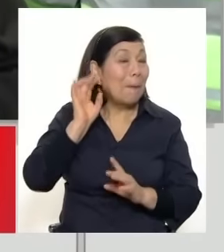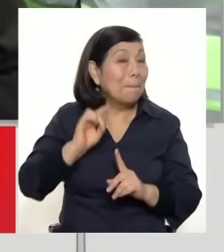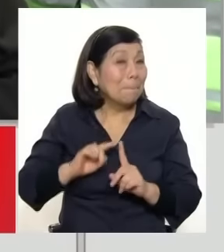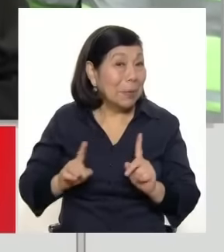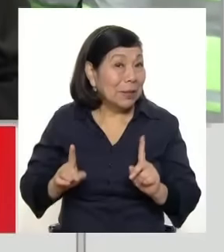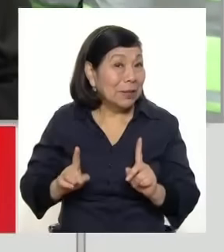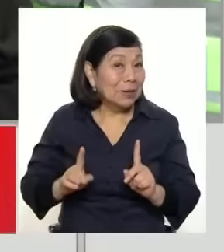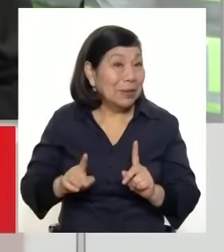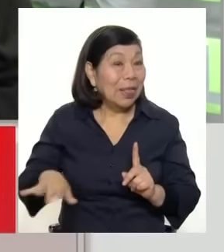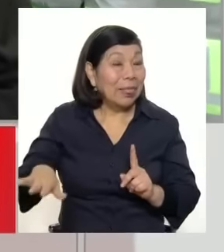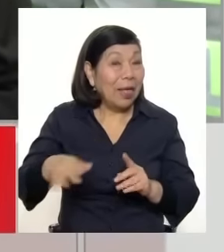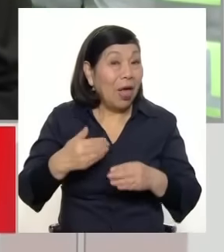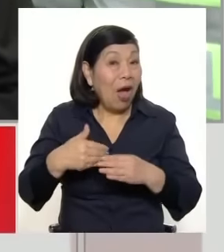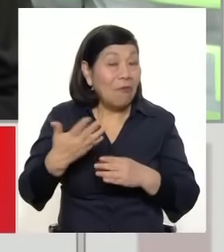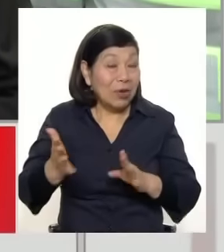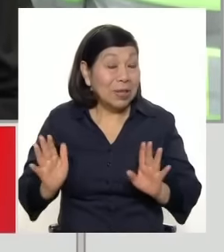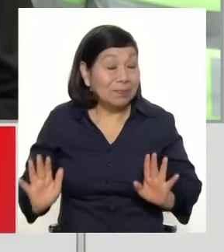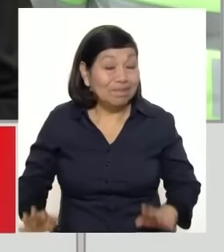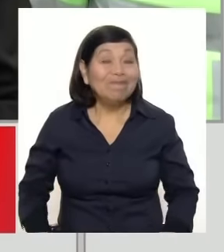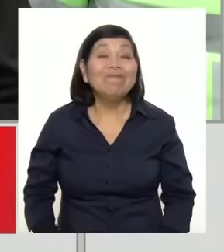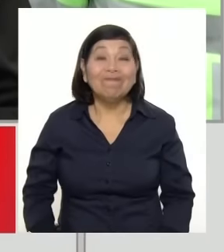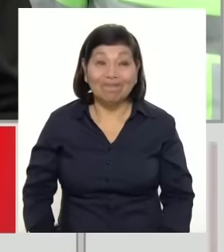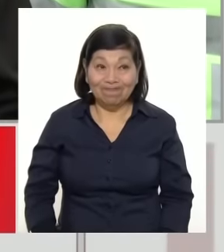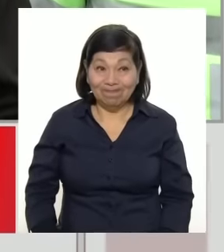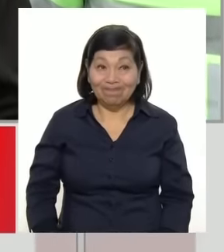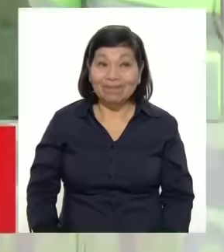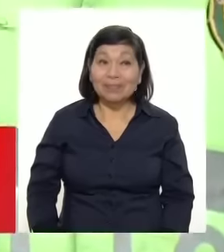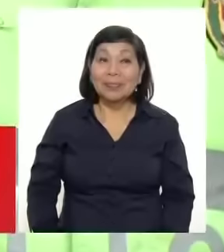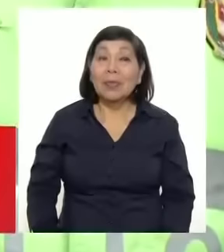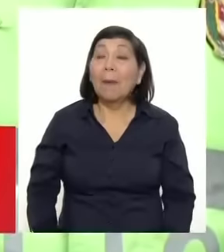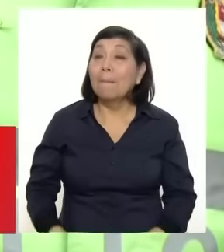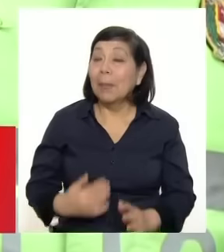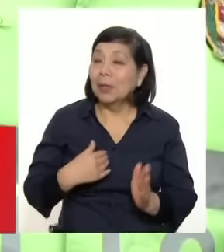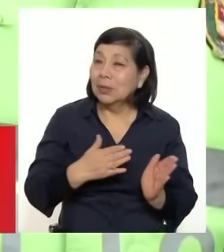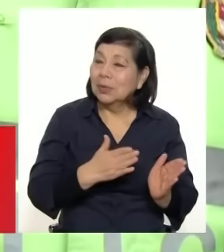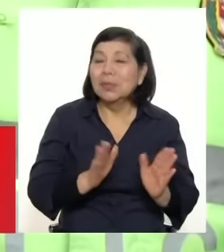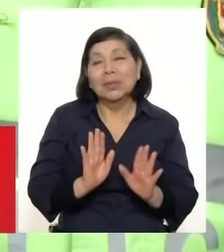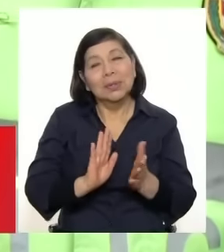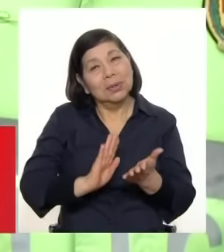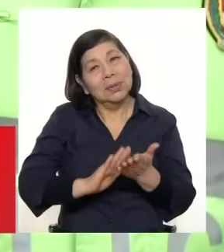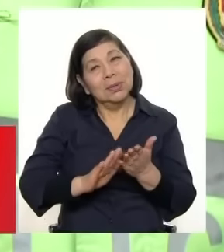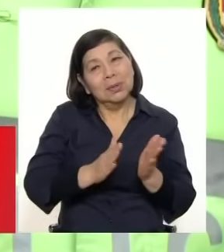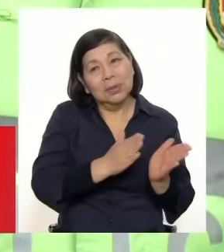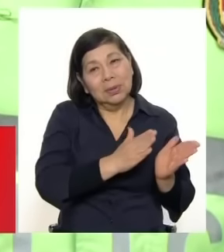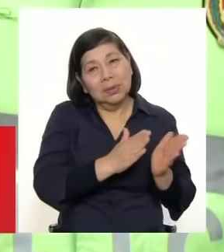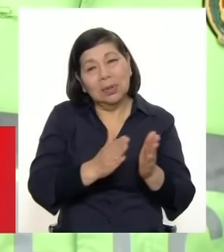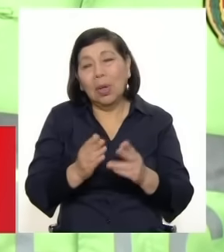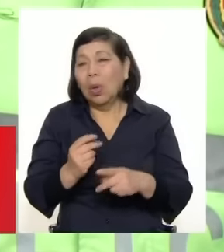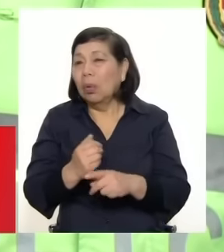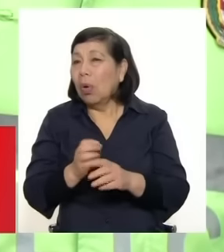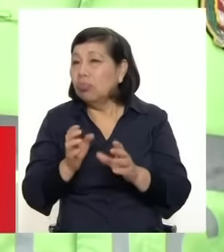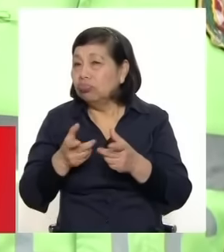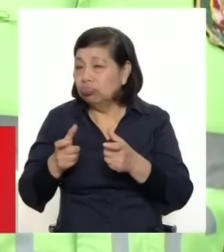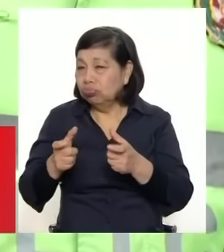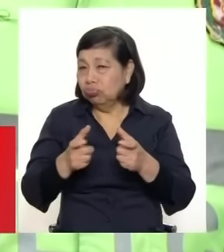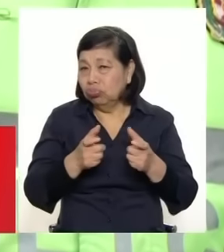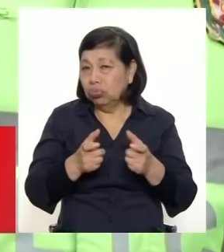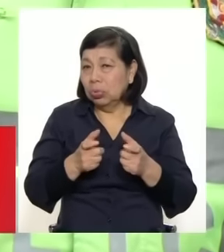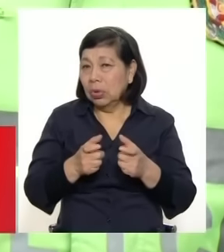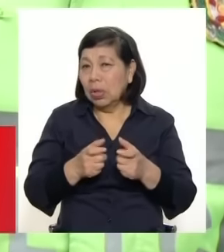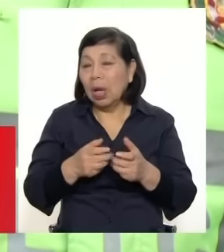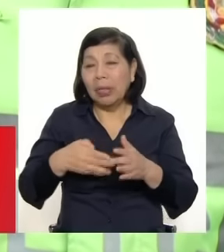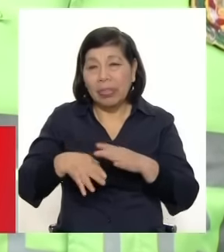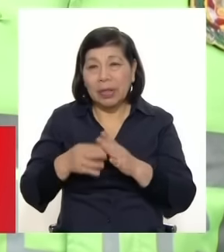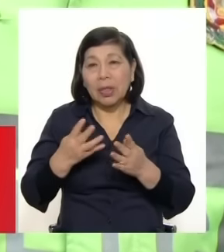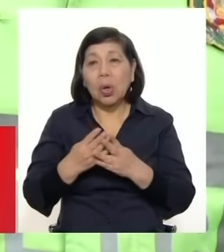condicional salir de los penales. Muchas gracias. En este momento me estoy constituyendo a ver también la ejecución de las operaciones en